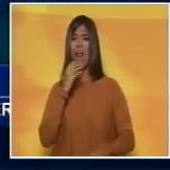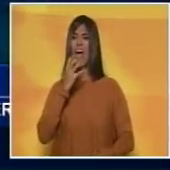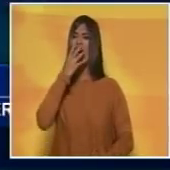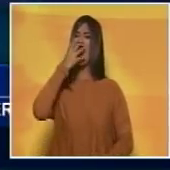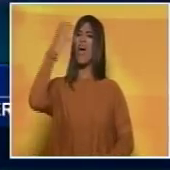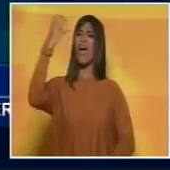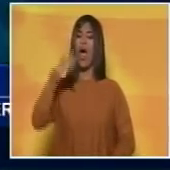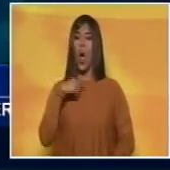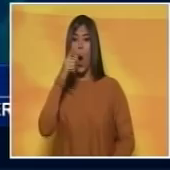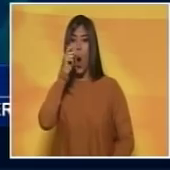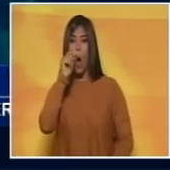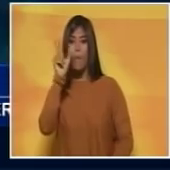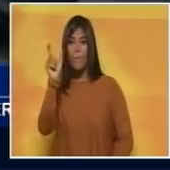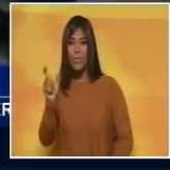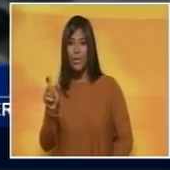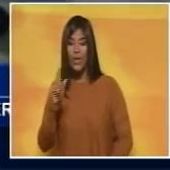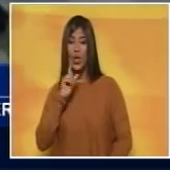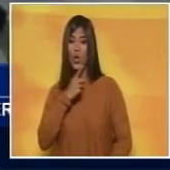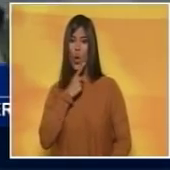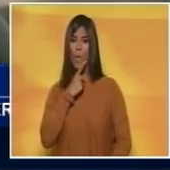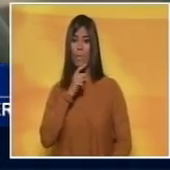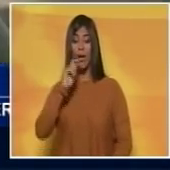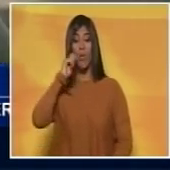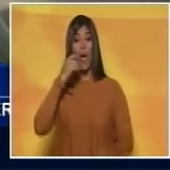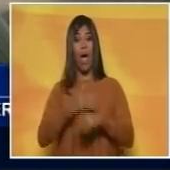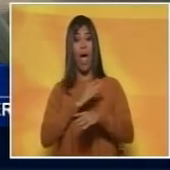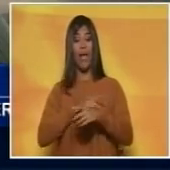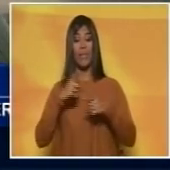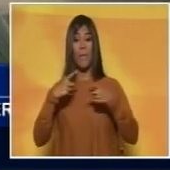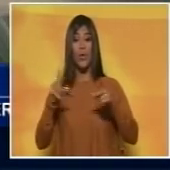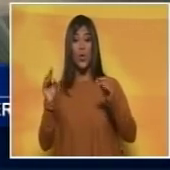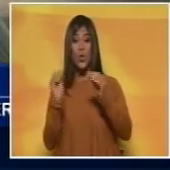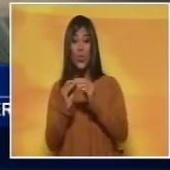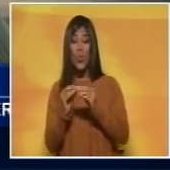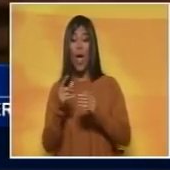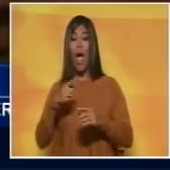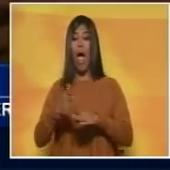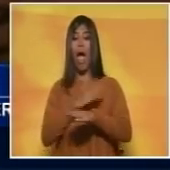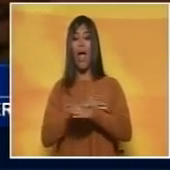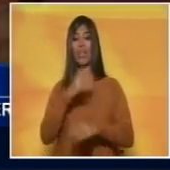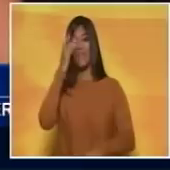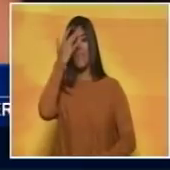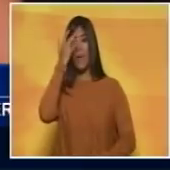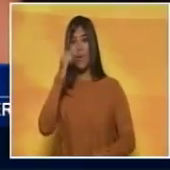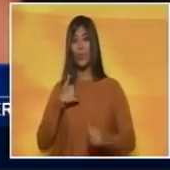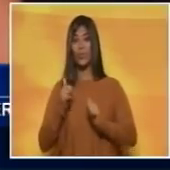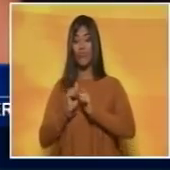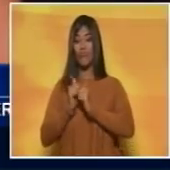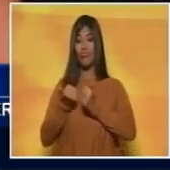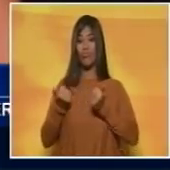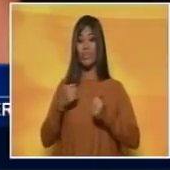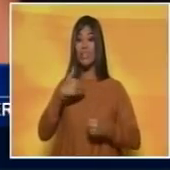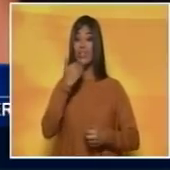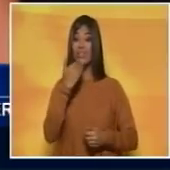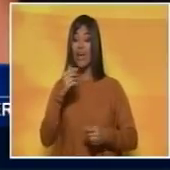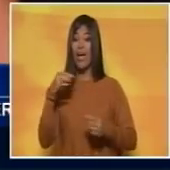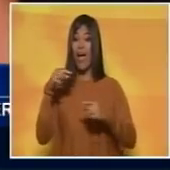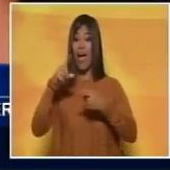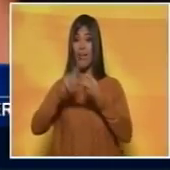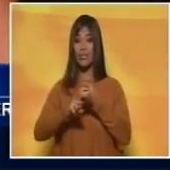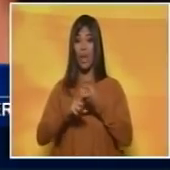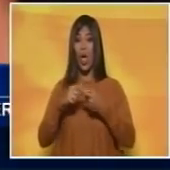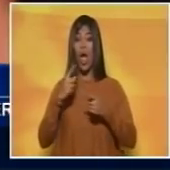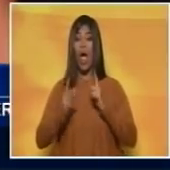gritó el nombre de Bradley Cooper. Recordemos que la historia fue similar el pasado febrero, cuando ella rompió con su prometido Cristian Carino,